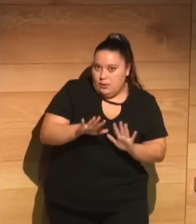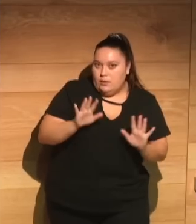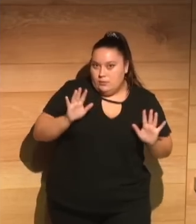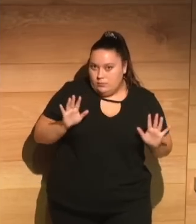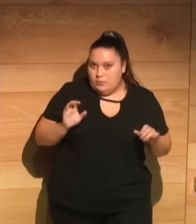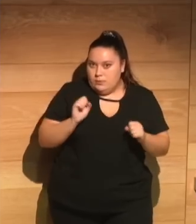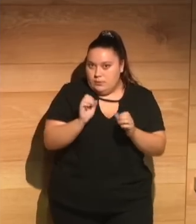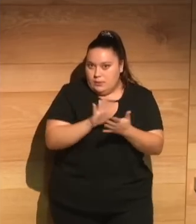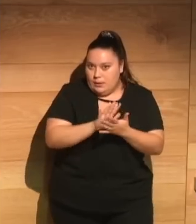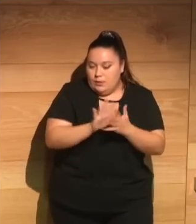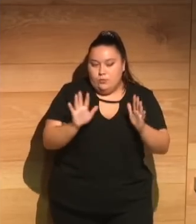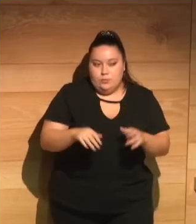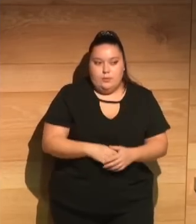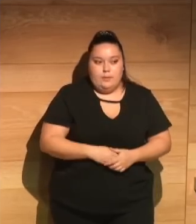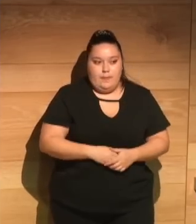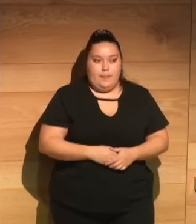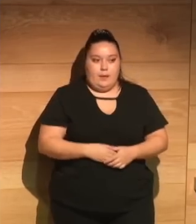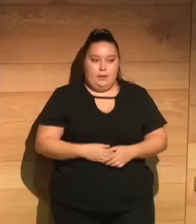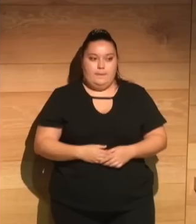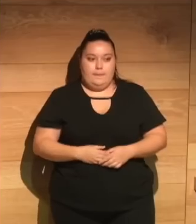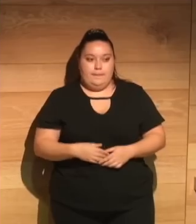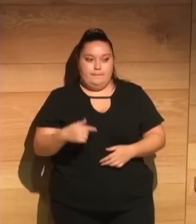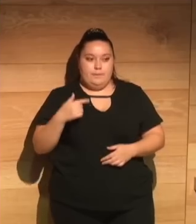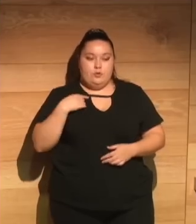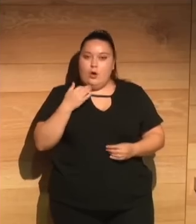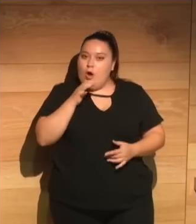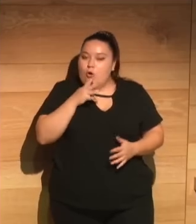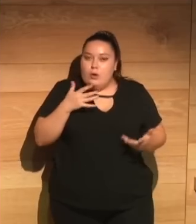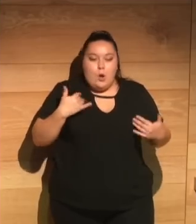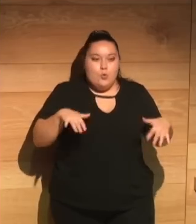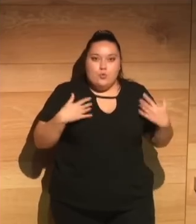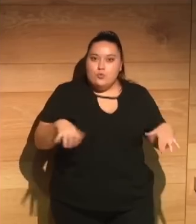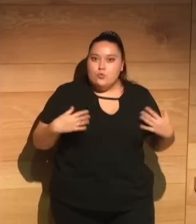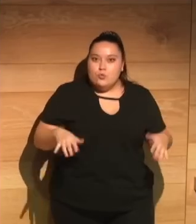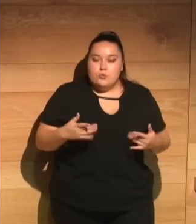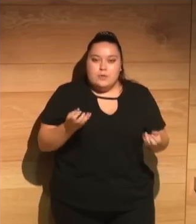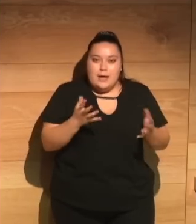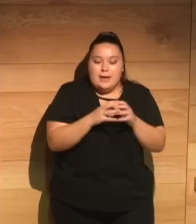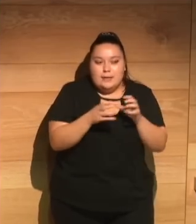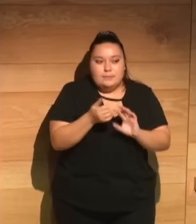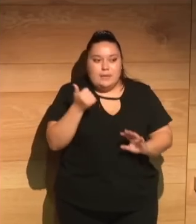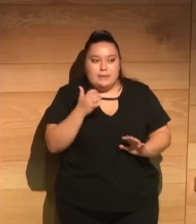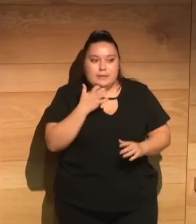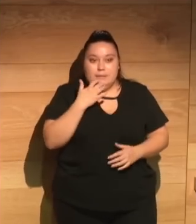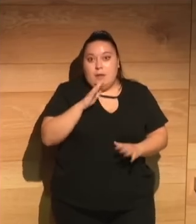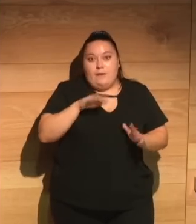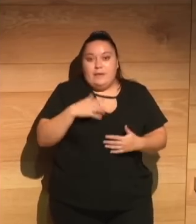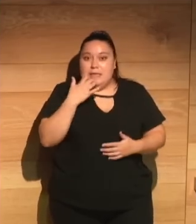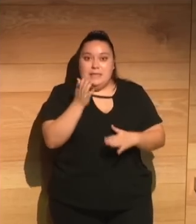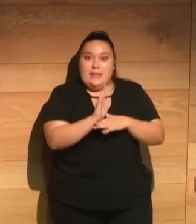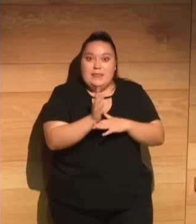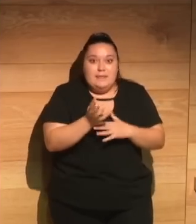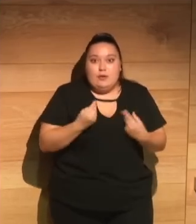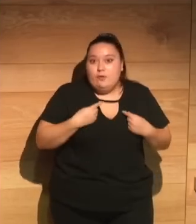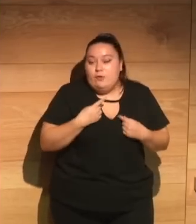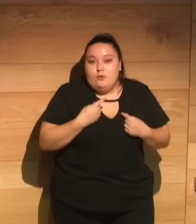Sí. Sí, hombre. Yo creo que es que merece la pena. Y aparte yo tengo hype ahora mismo porque pienso, mira que si al final no se inventa el cine. O sea, yo lo estoy viviendo